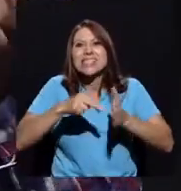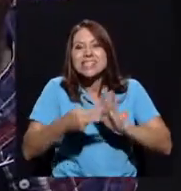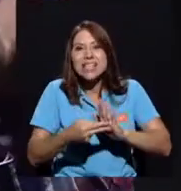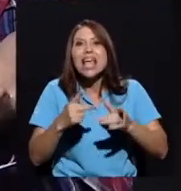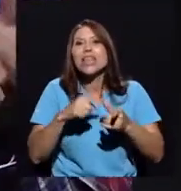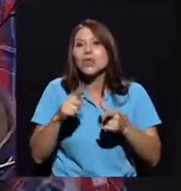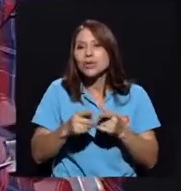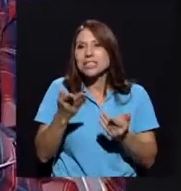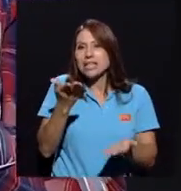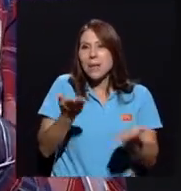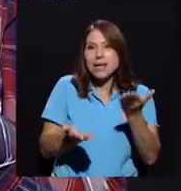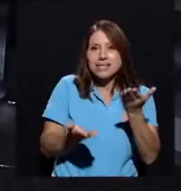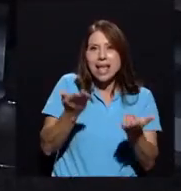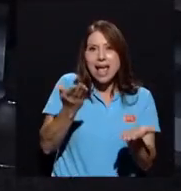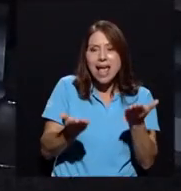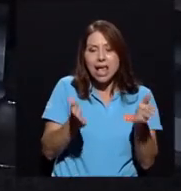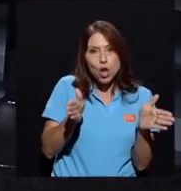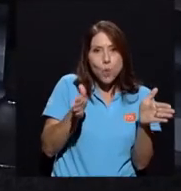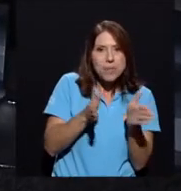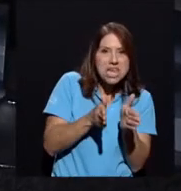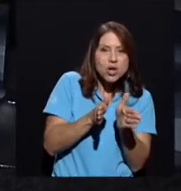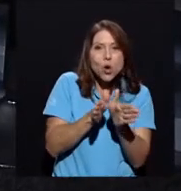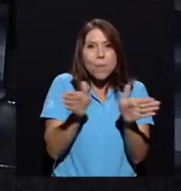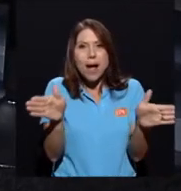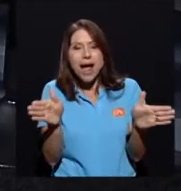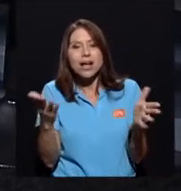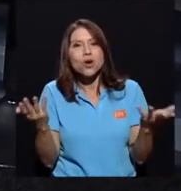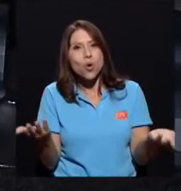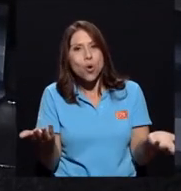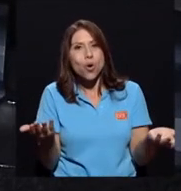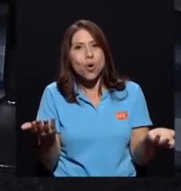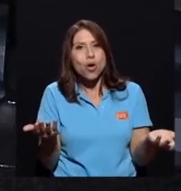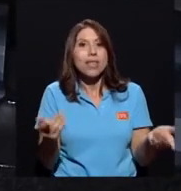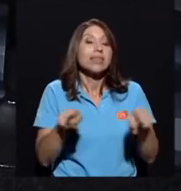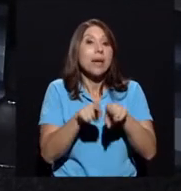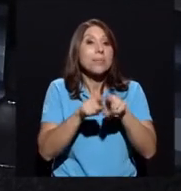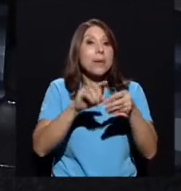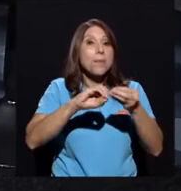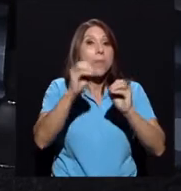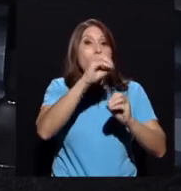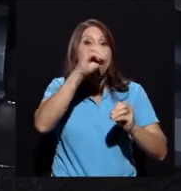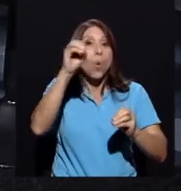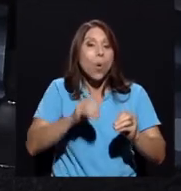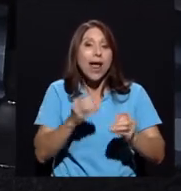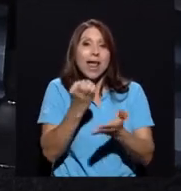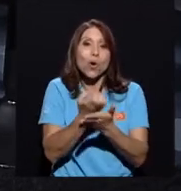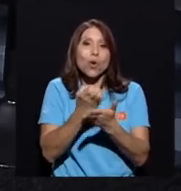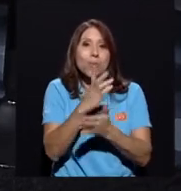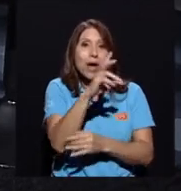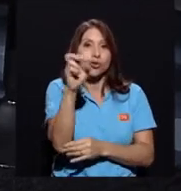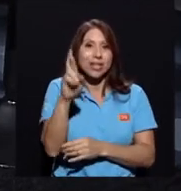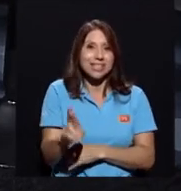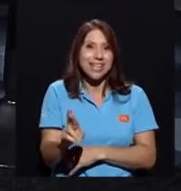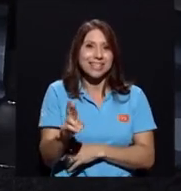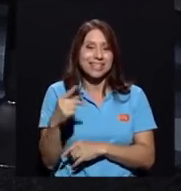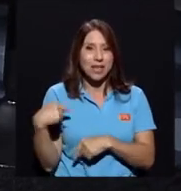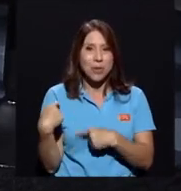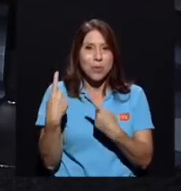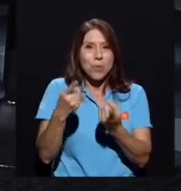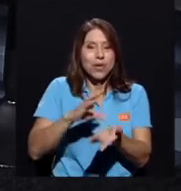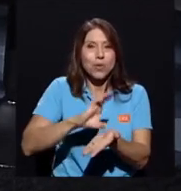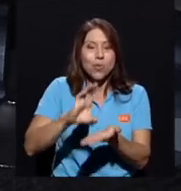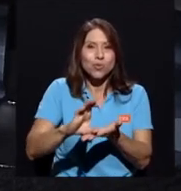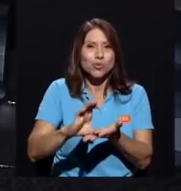sentido entre lo micro lo macro y dosis de economía costarricense a lo largo del curso para que no es un curioso muy